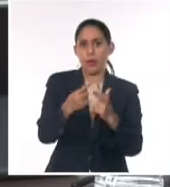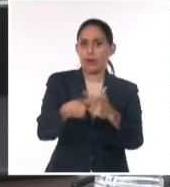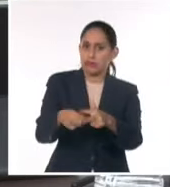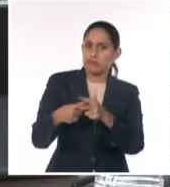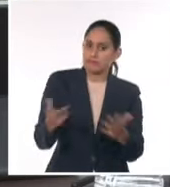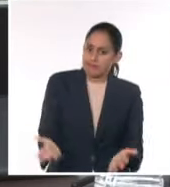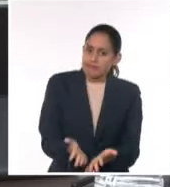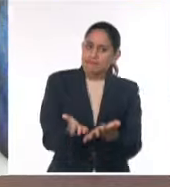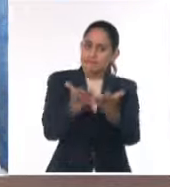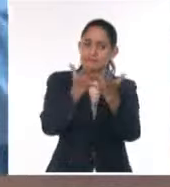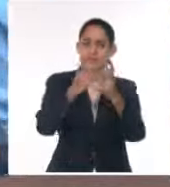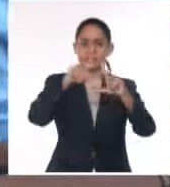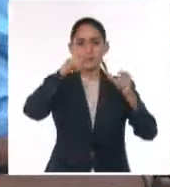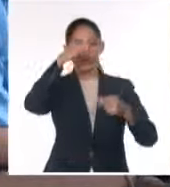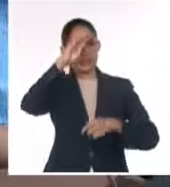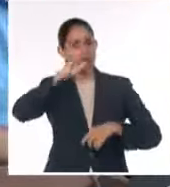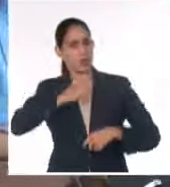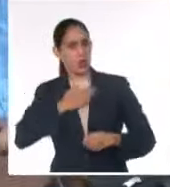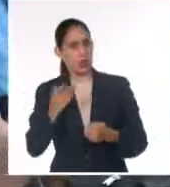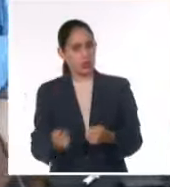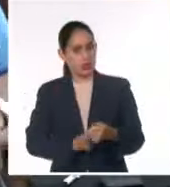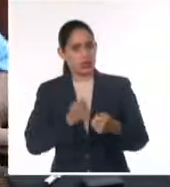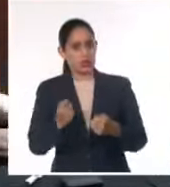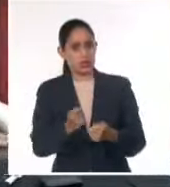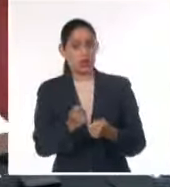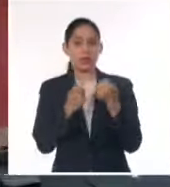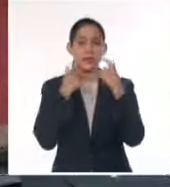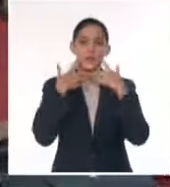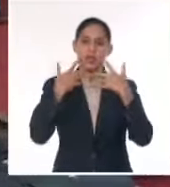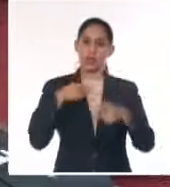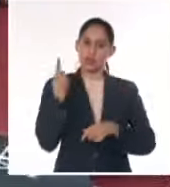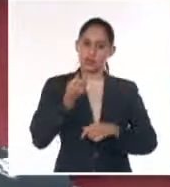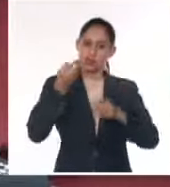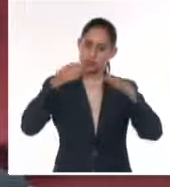más han puesto a prueba la capacidad de resistencia